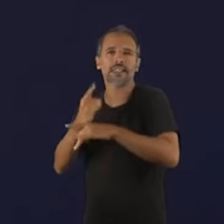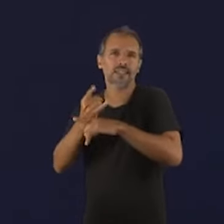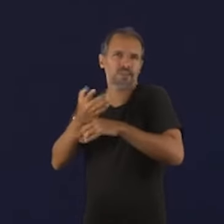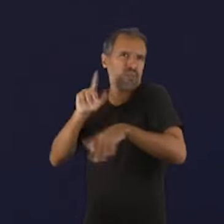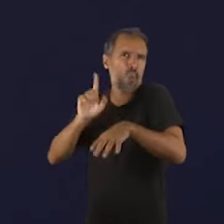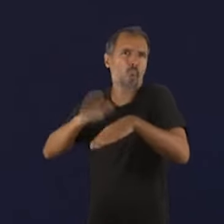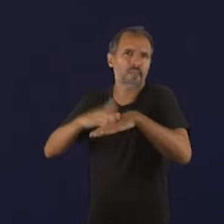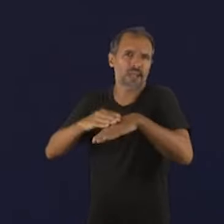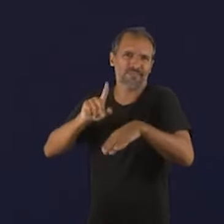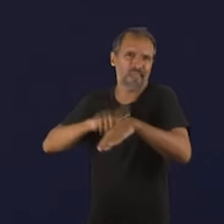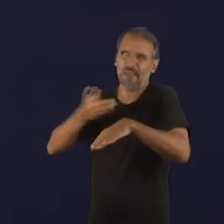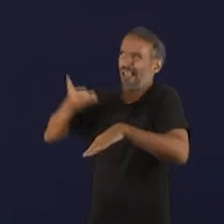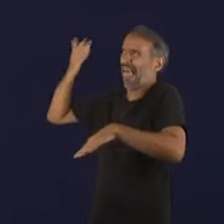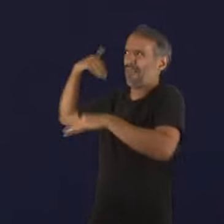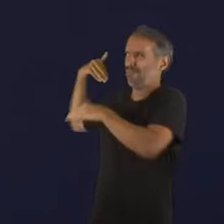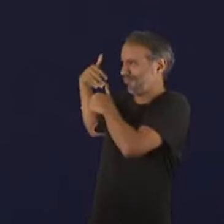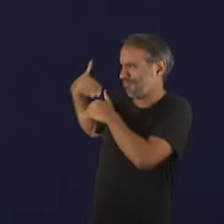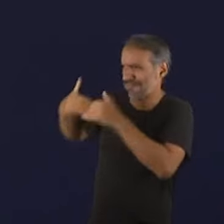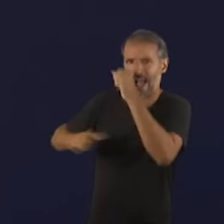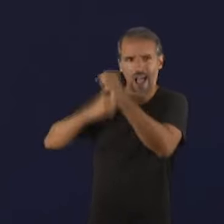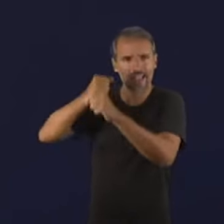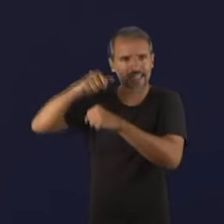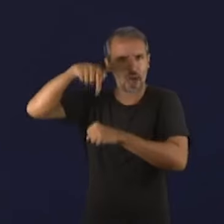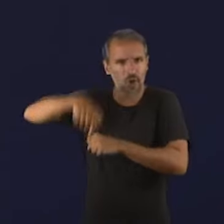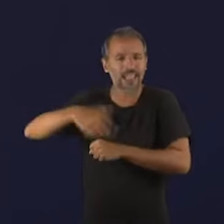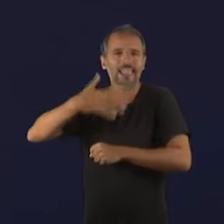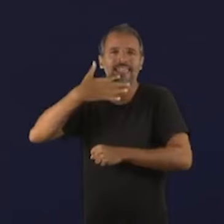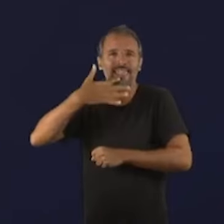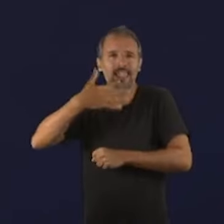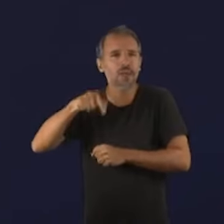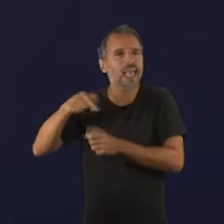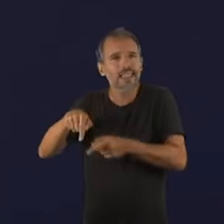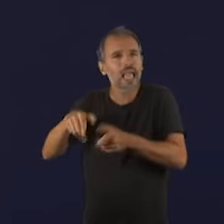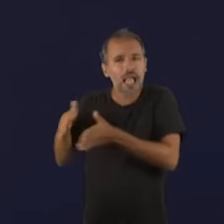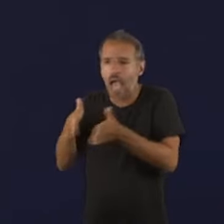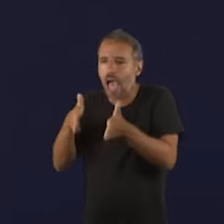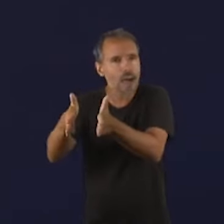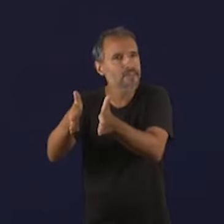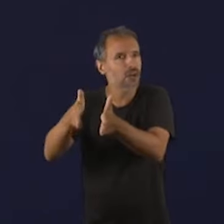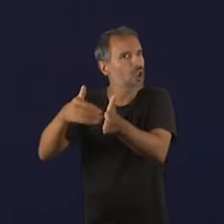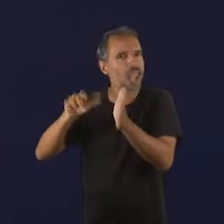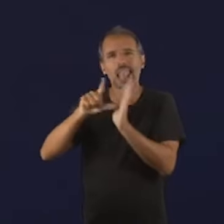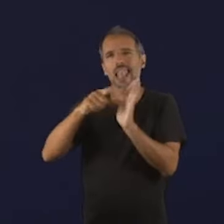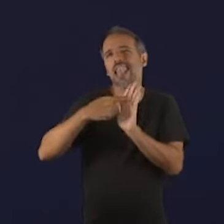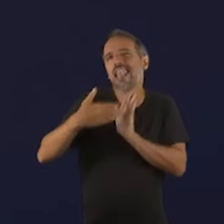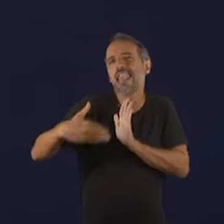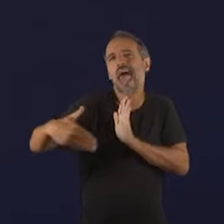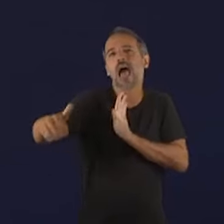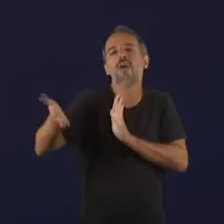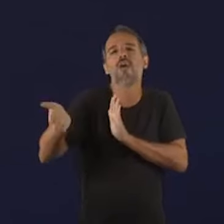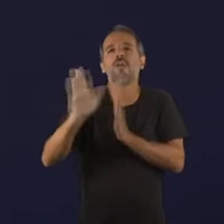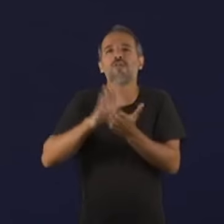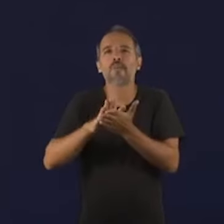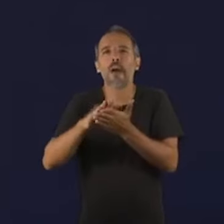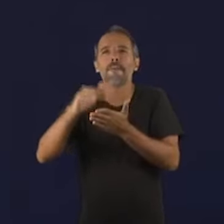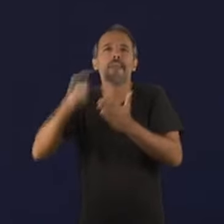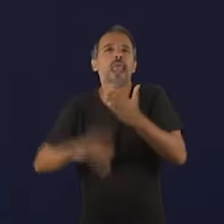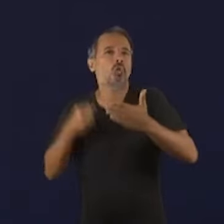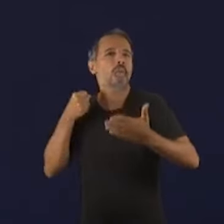tiempo eh entendemos que tenemos que transitar este camino con el menor impacto